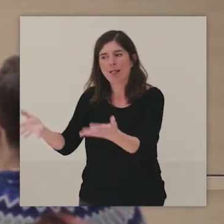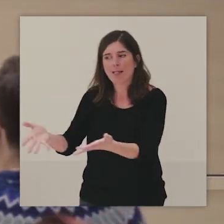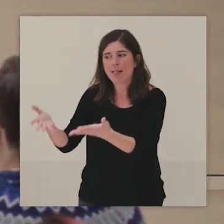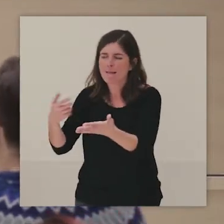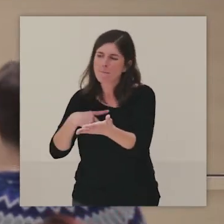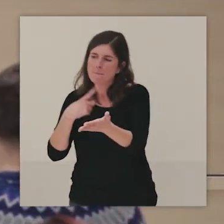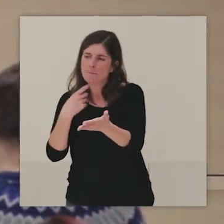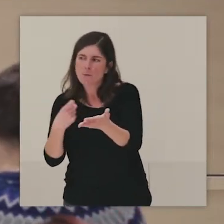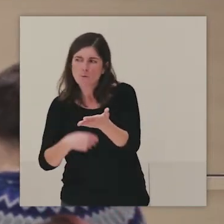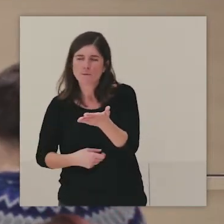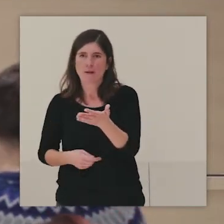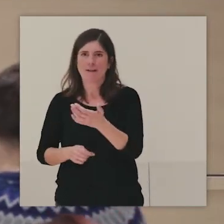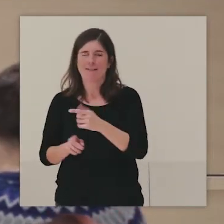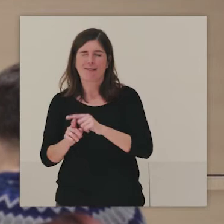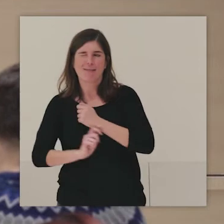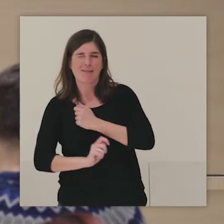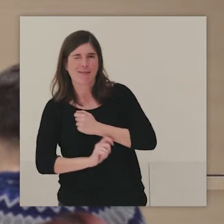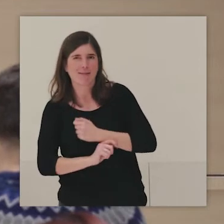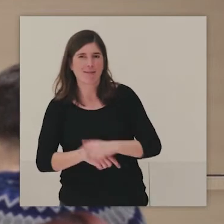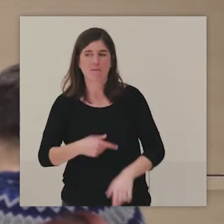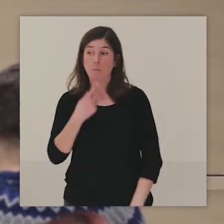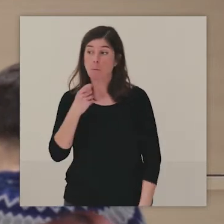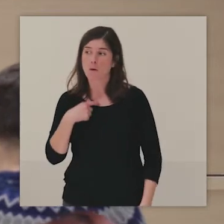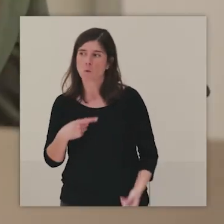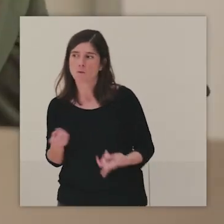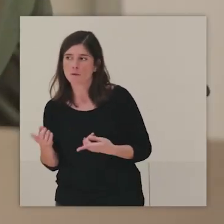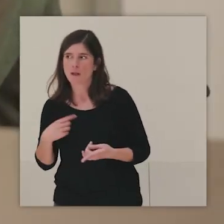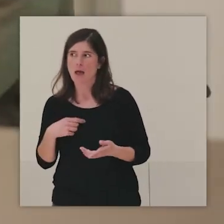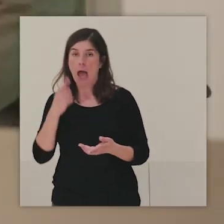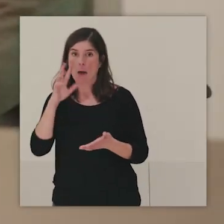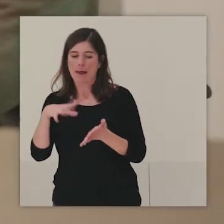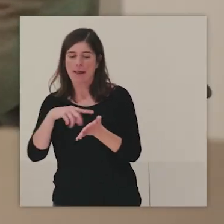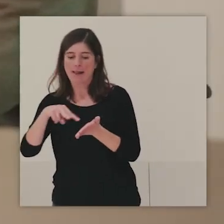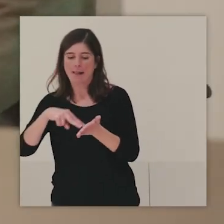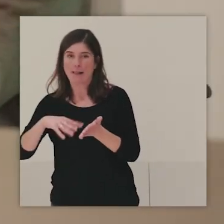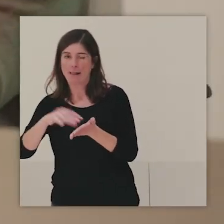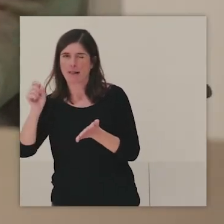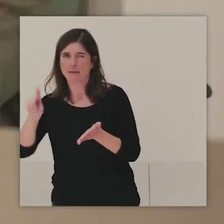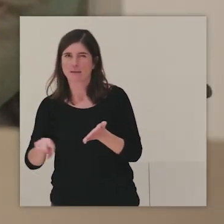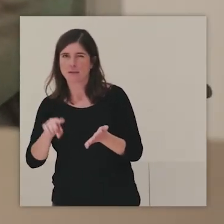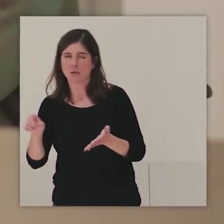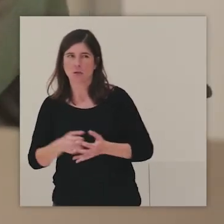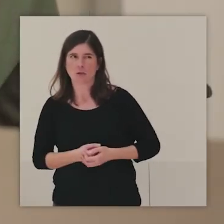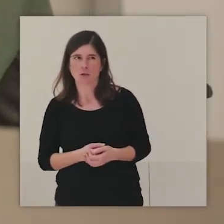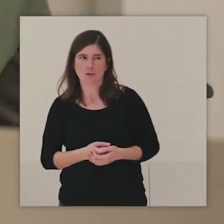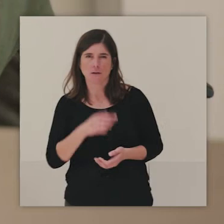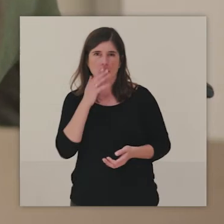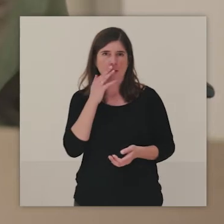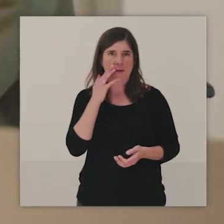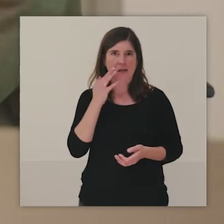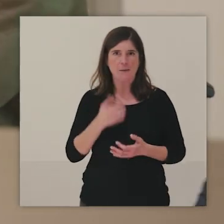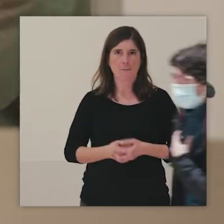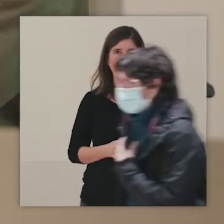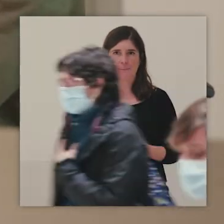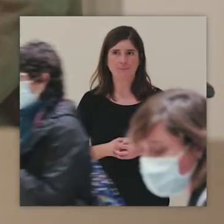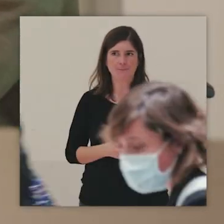de diversas formas, mediante estrategias de dinamización, ir extrayendo esos puntos de vista. ¿Se está entendiendo o no esta palabra? Se pregunta